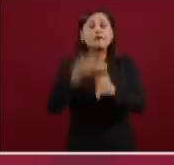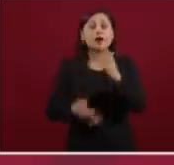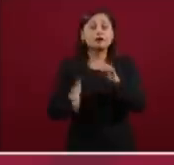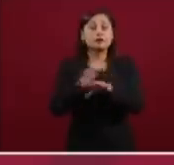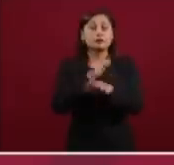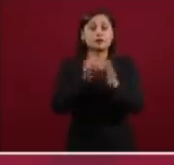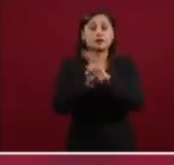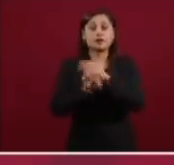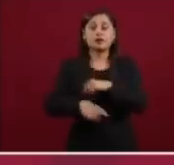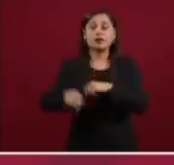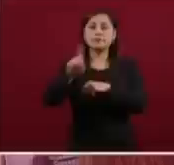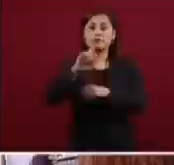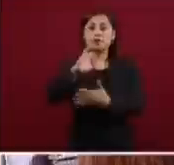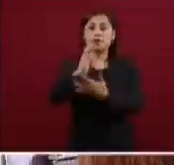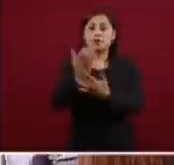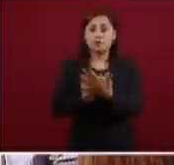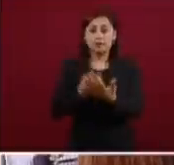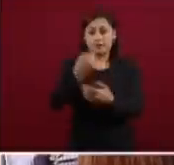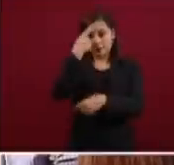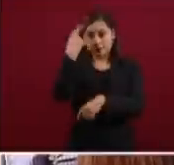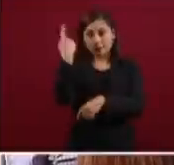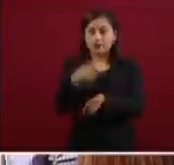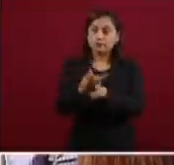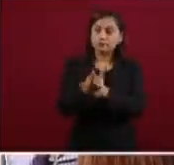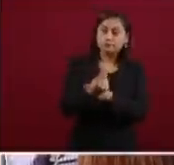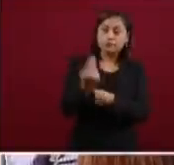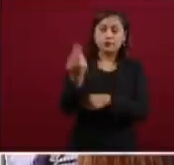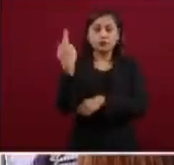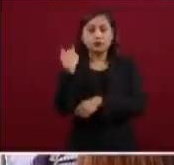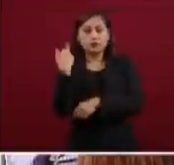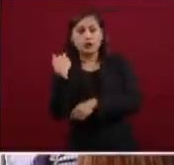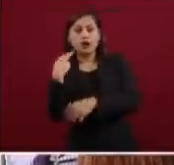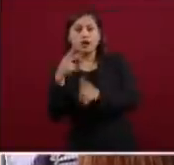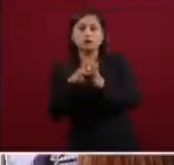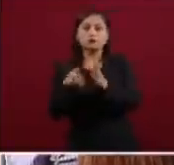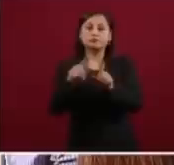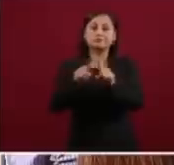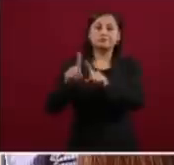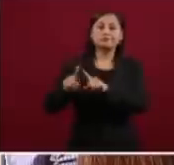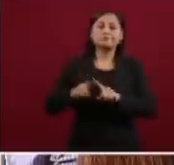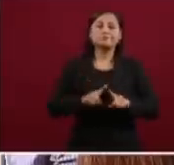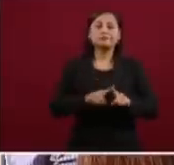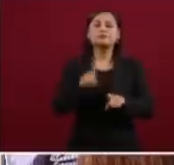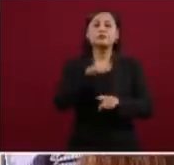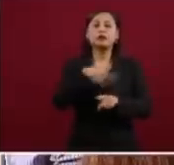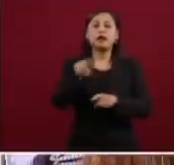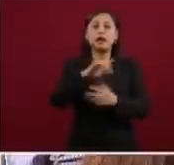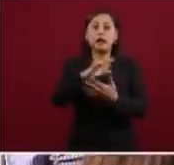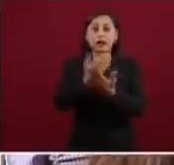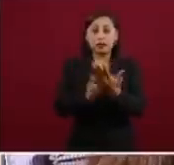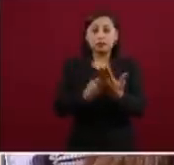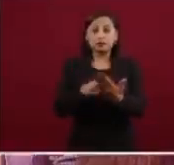contratos de publicidad con las empresas de los medios